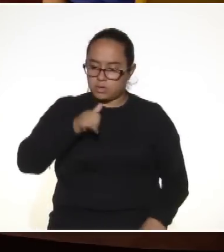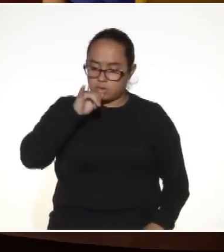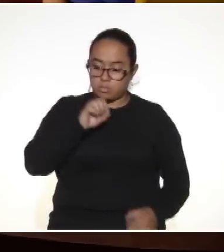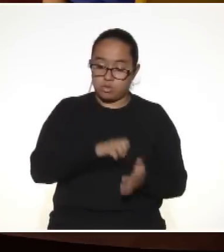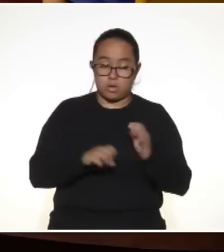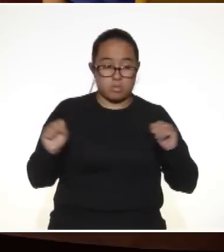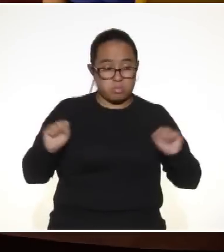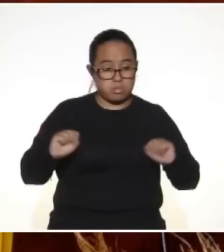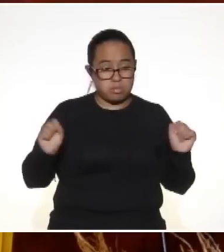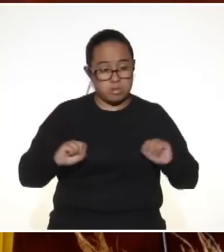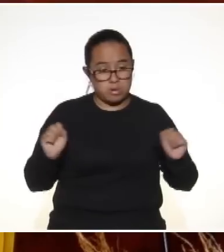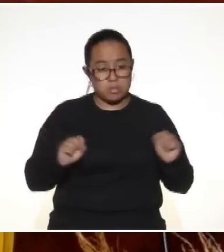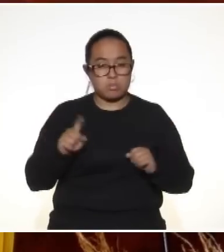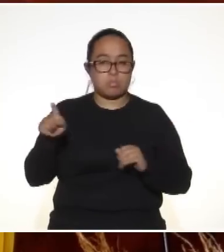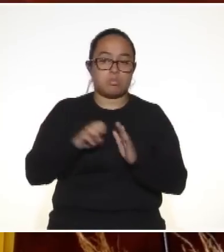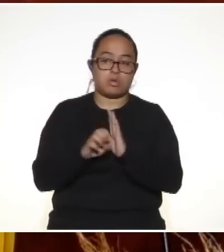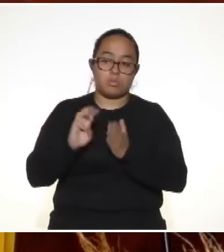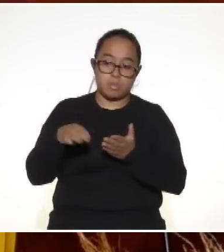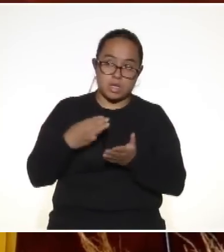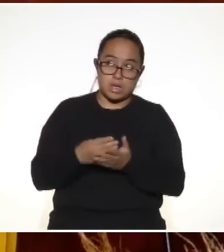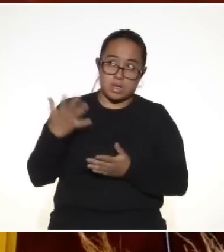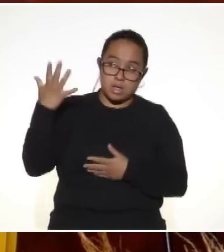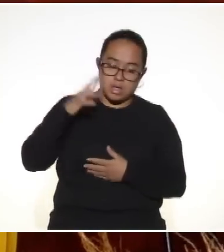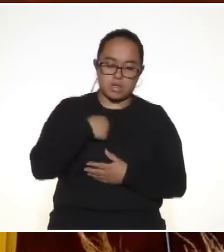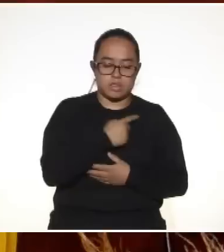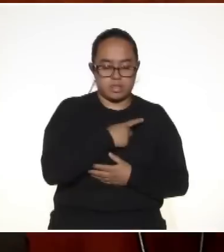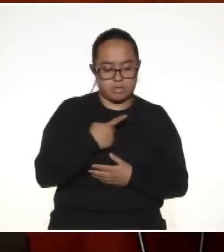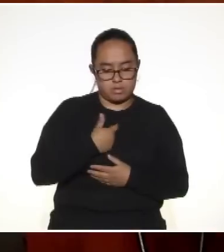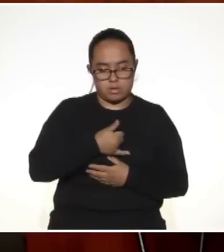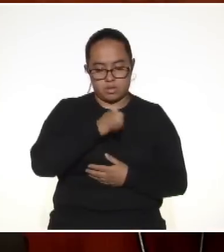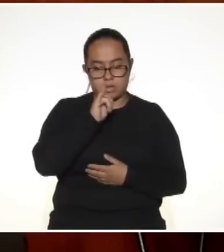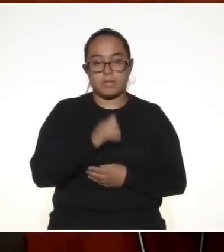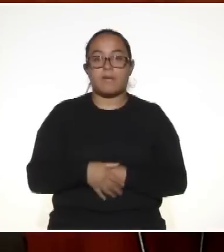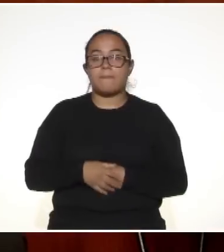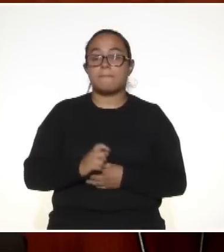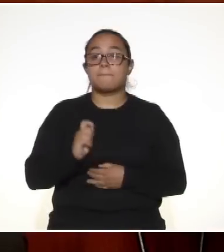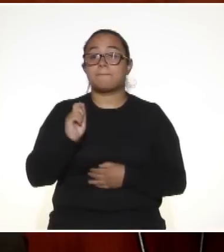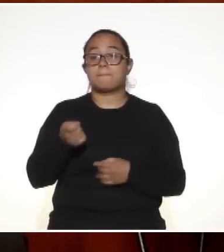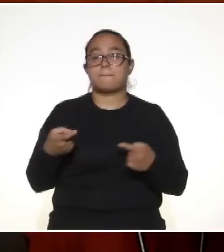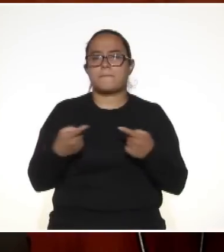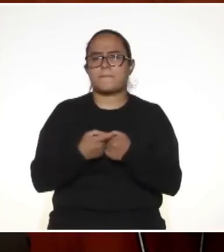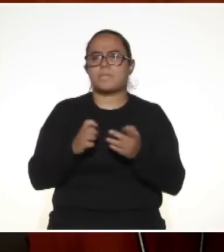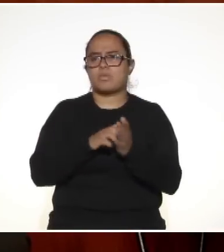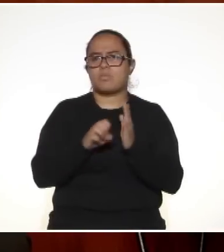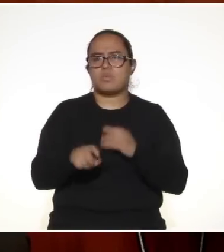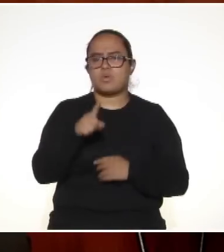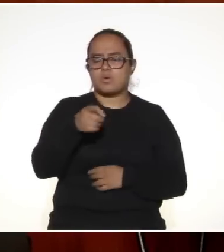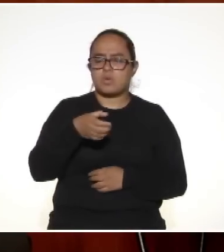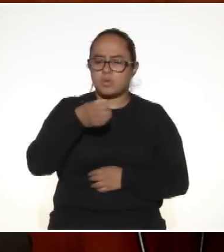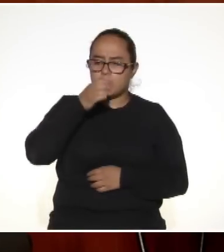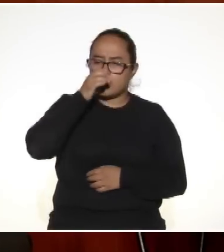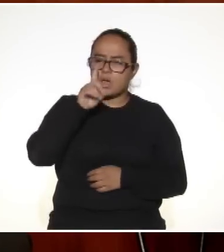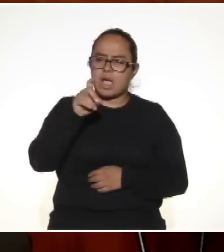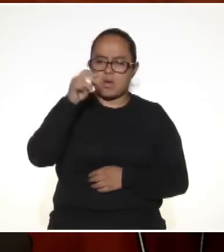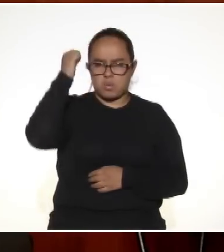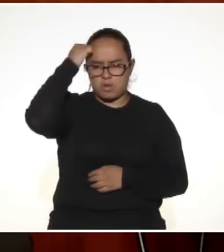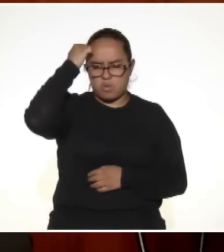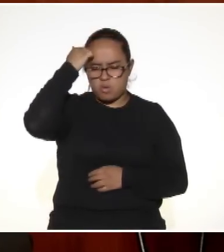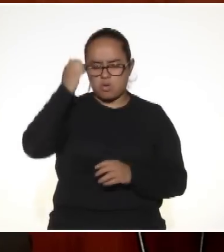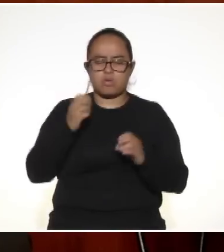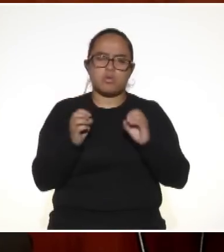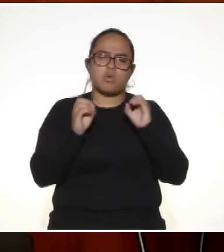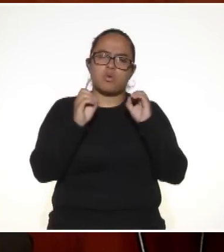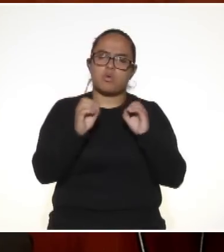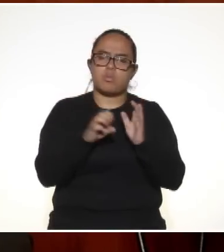a correr un maratón en Mérida, por ejemplo. Claro, ahora, que no contraindica que si quieres tomarte un vasito con agua de coco o que si